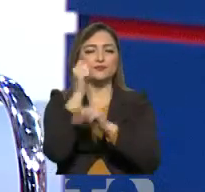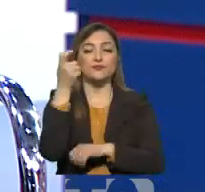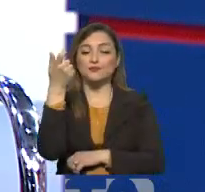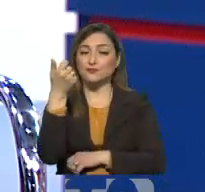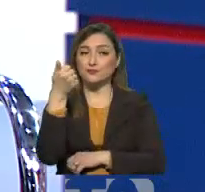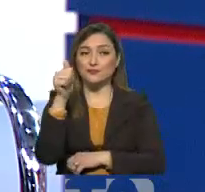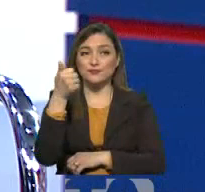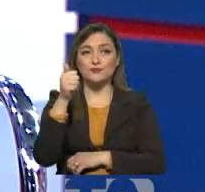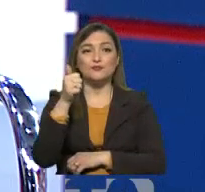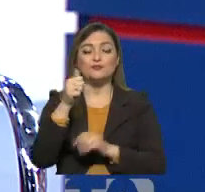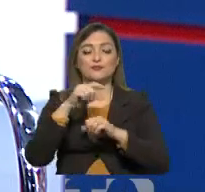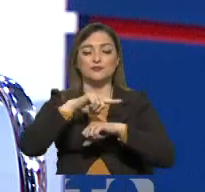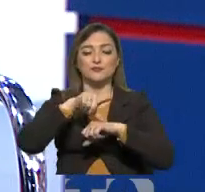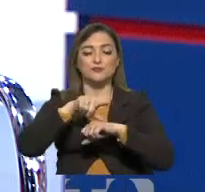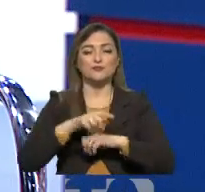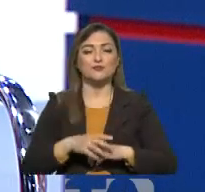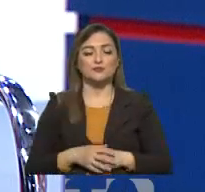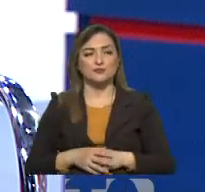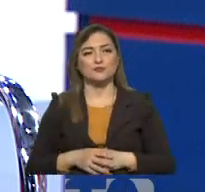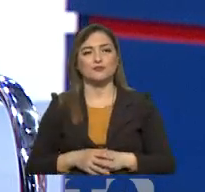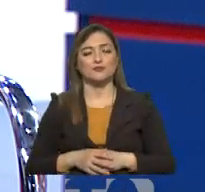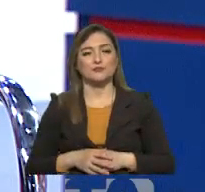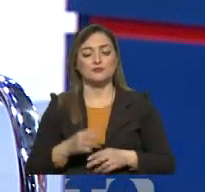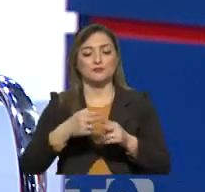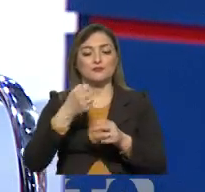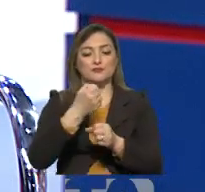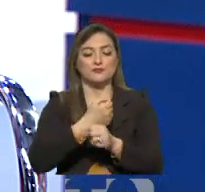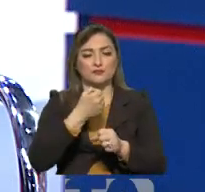6:10 en otros temas. Ex trabajadores de